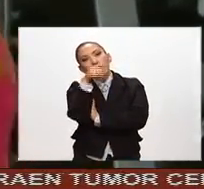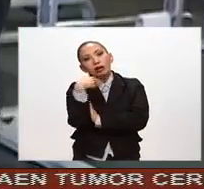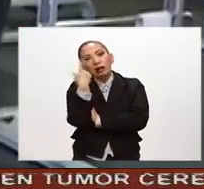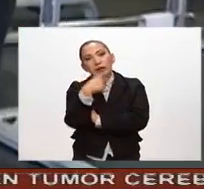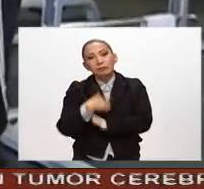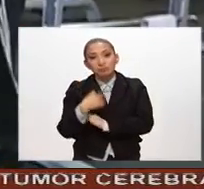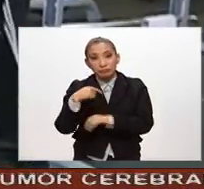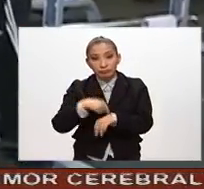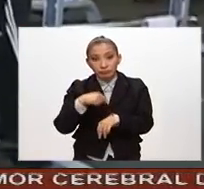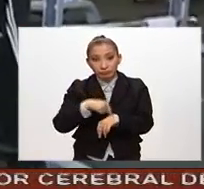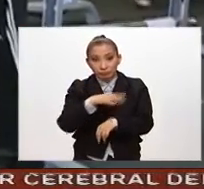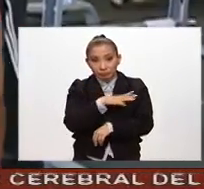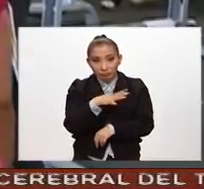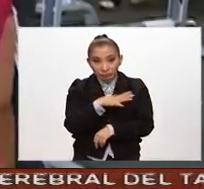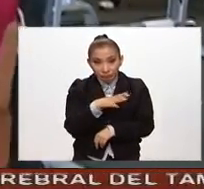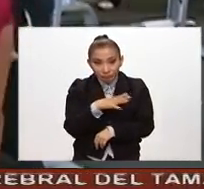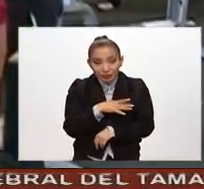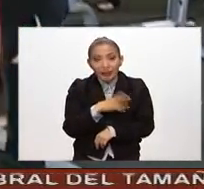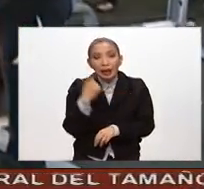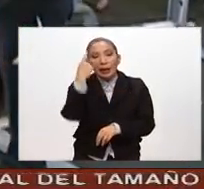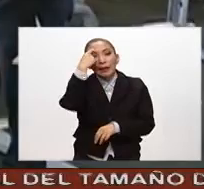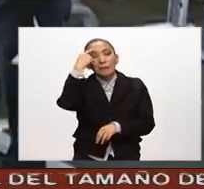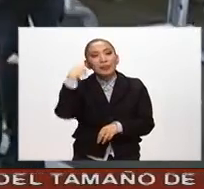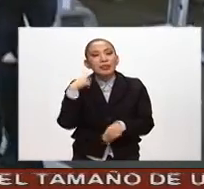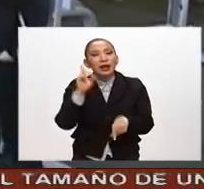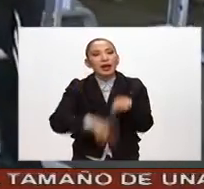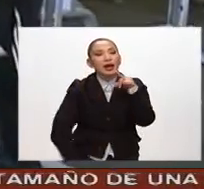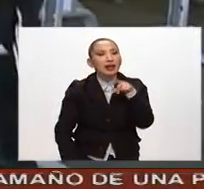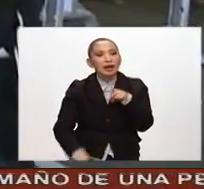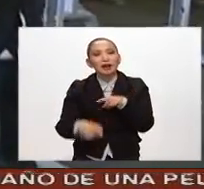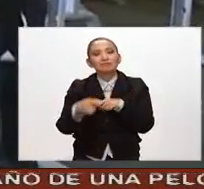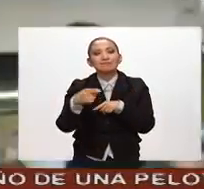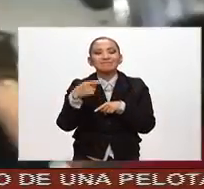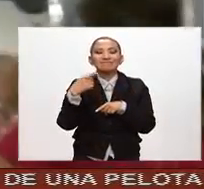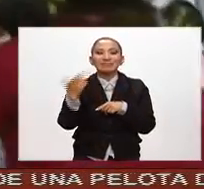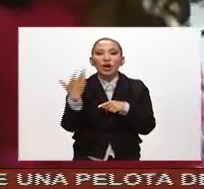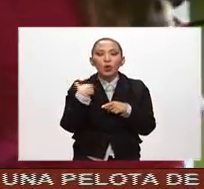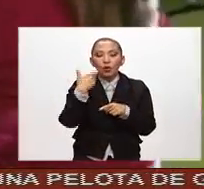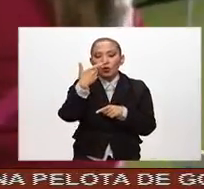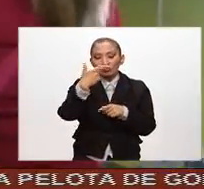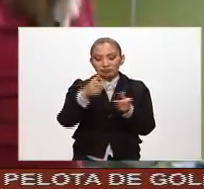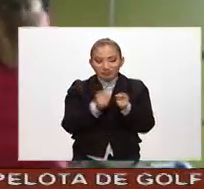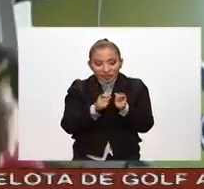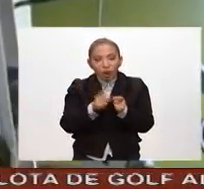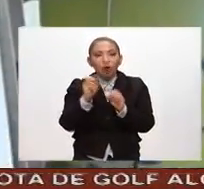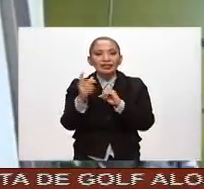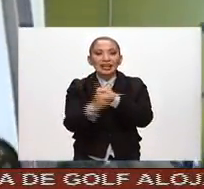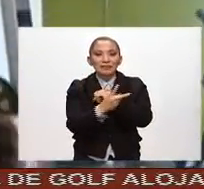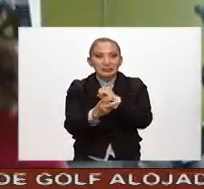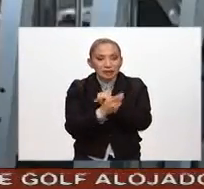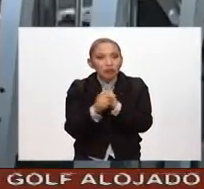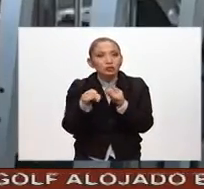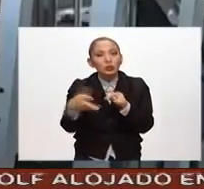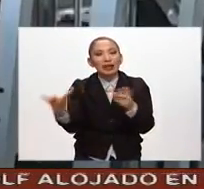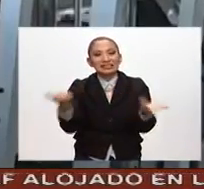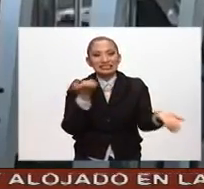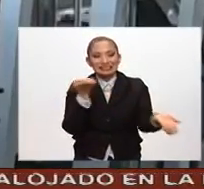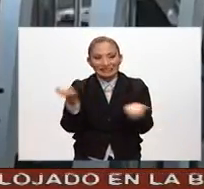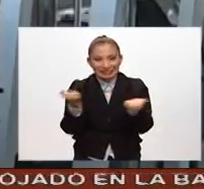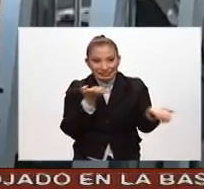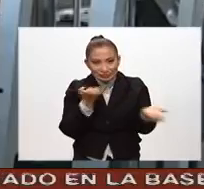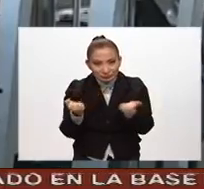sí tienes tiempo, ¿no? Claro. Quítale media hora. Con que le quites media hora a un gadget o a la televisión y te dediques a hacer